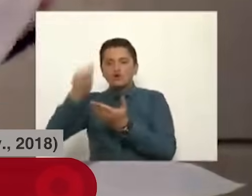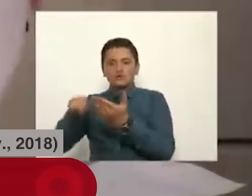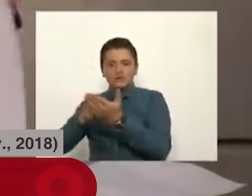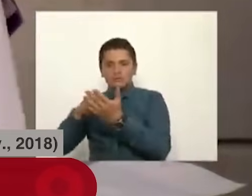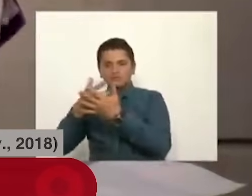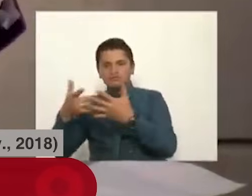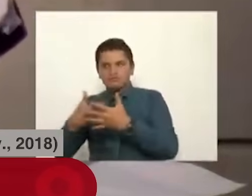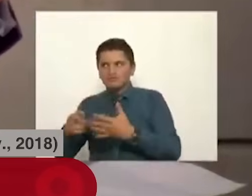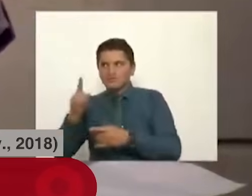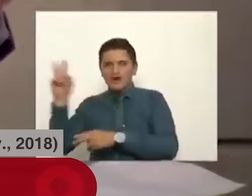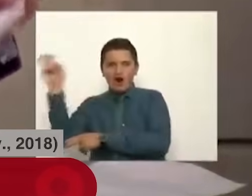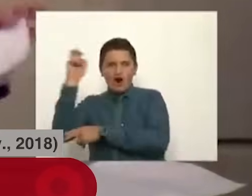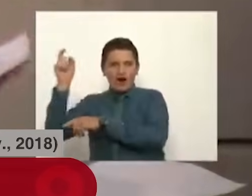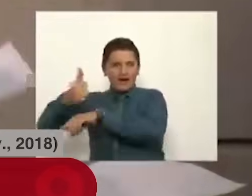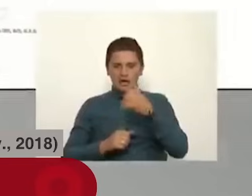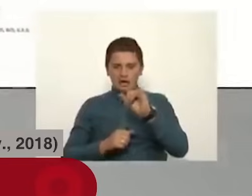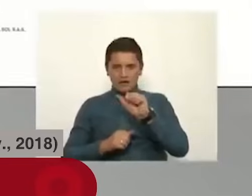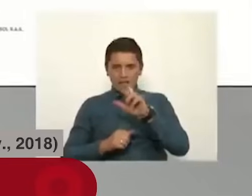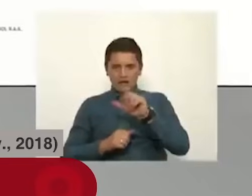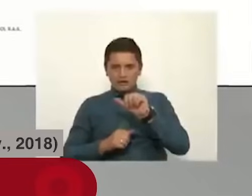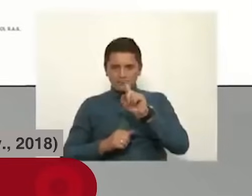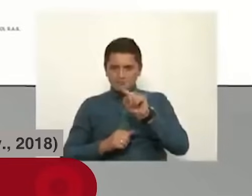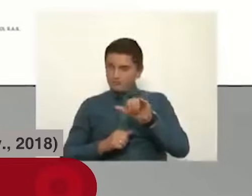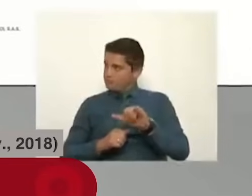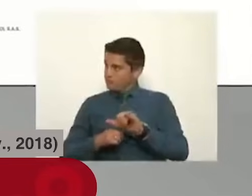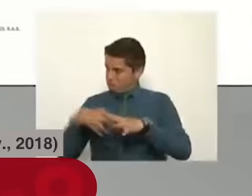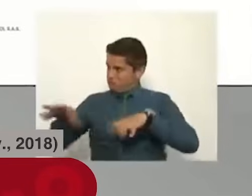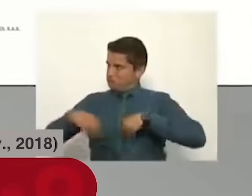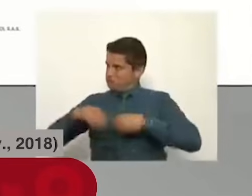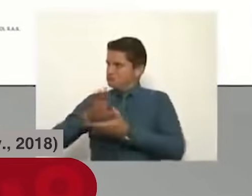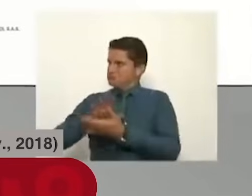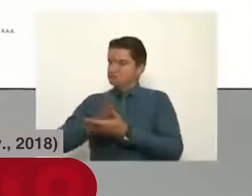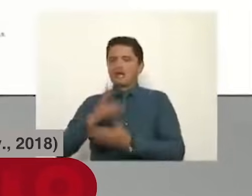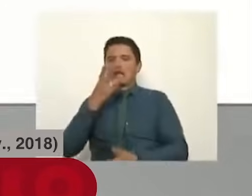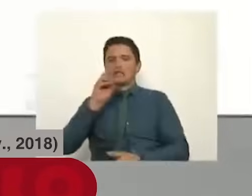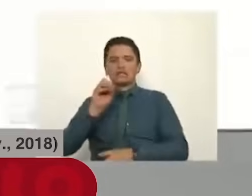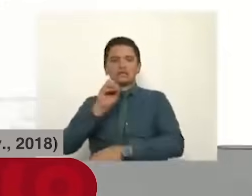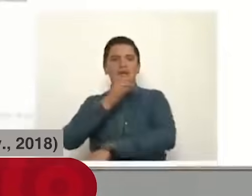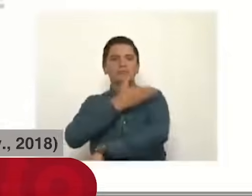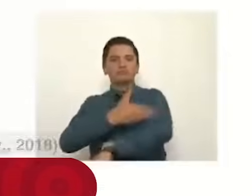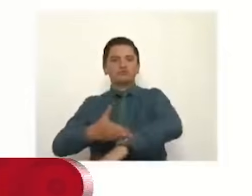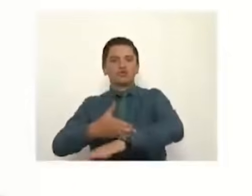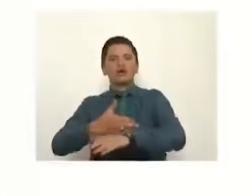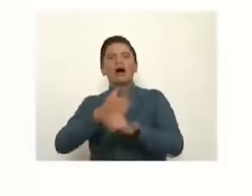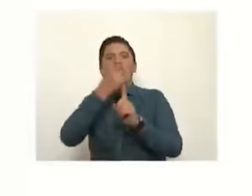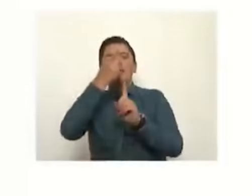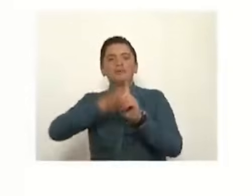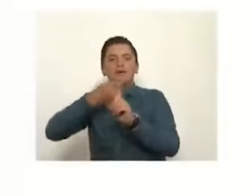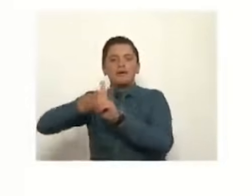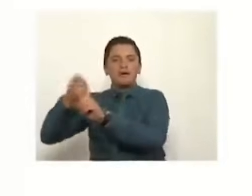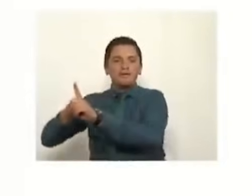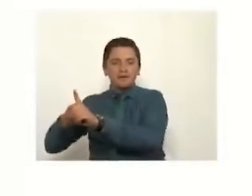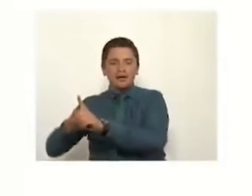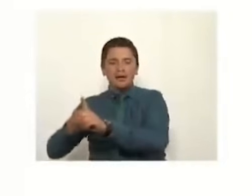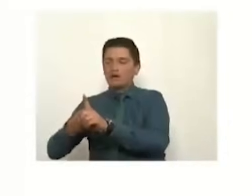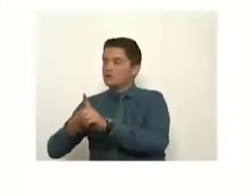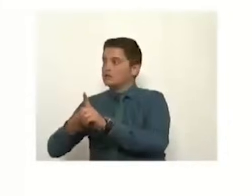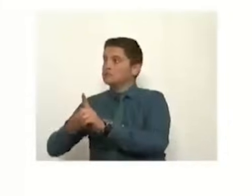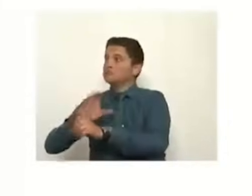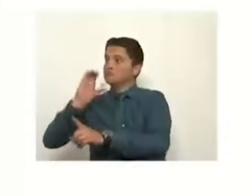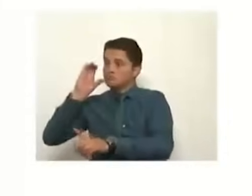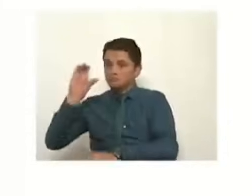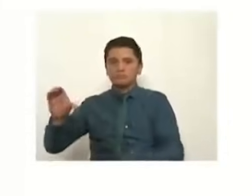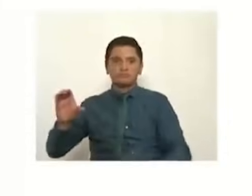contrato y hacerlo a favor de Odebrecht, que le paga 30 millones de pesos mensuales como sueldo y que si